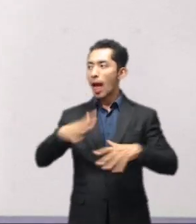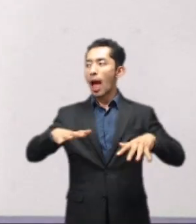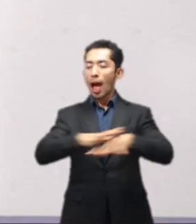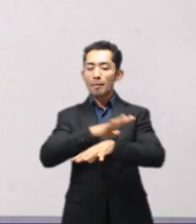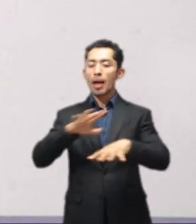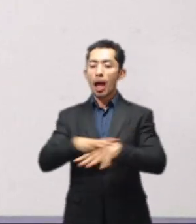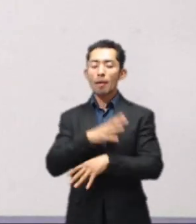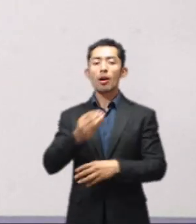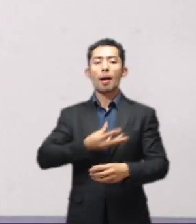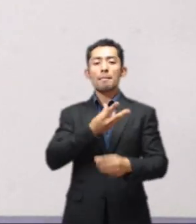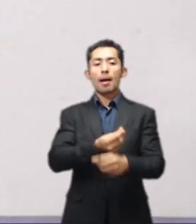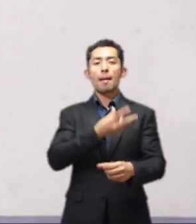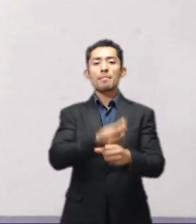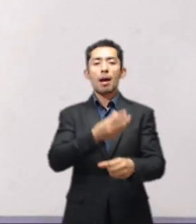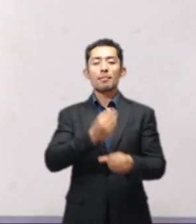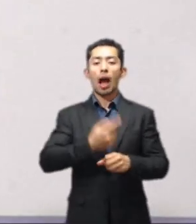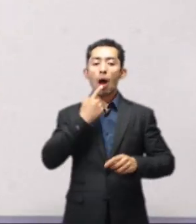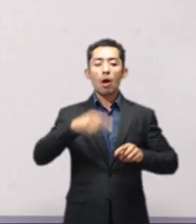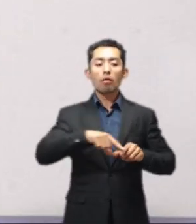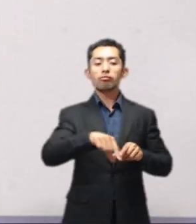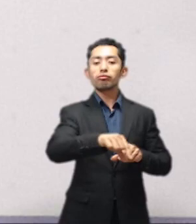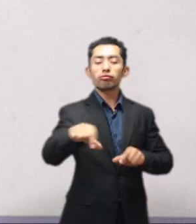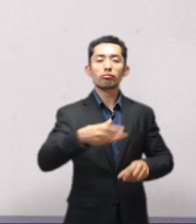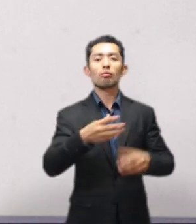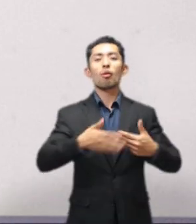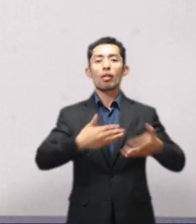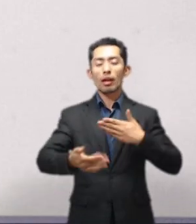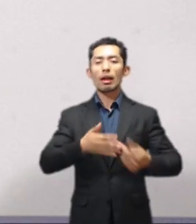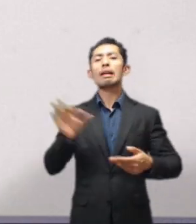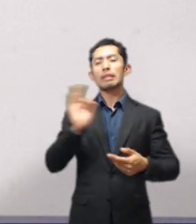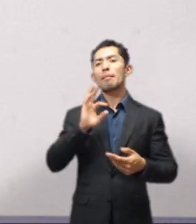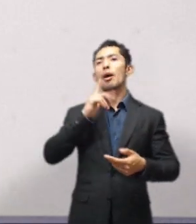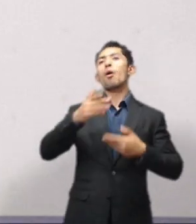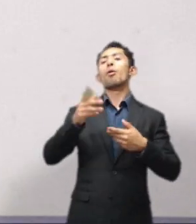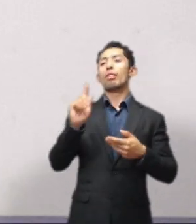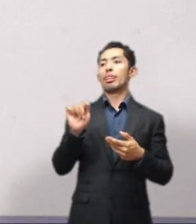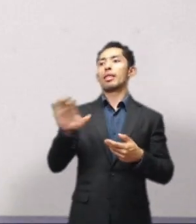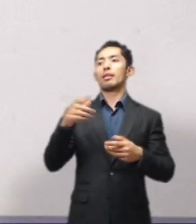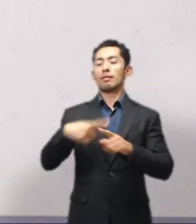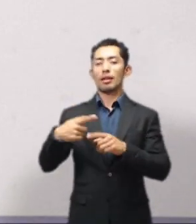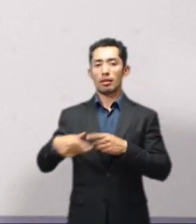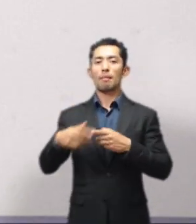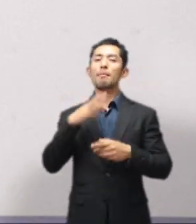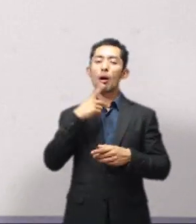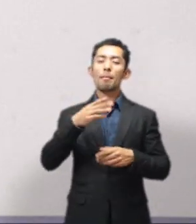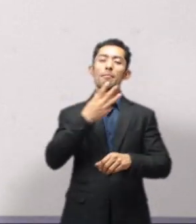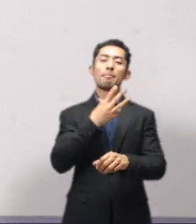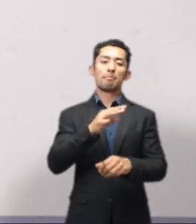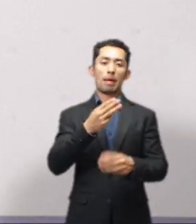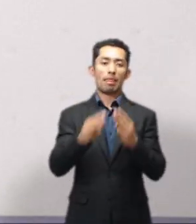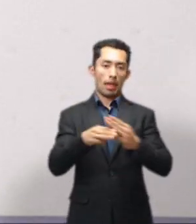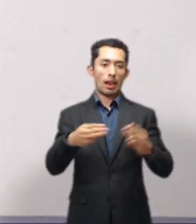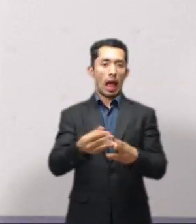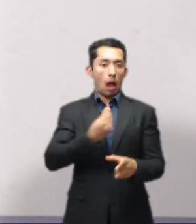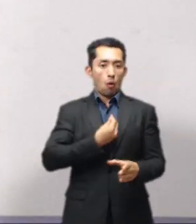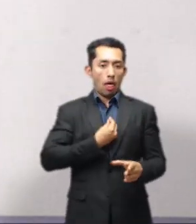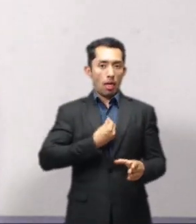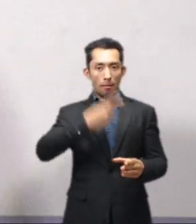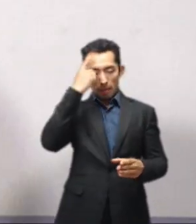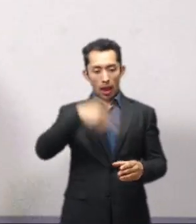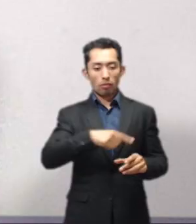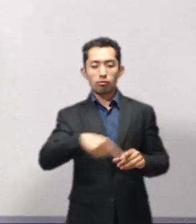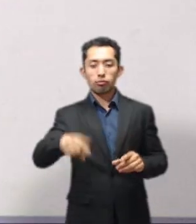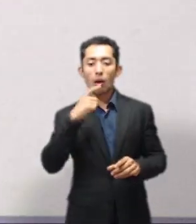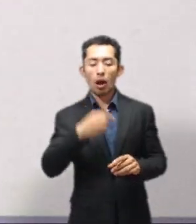reparar Pues por tuberías nueva tal vez apostándole a las nuevas tecnologías un material que sea más duradero para Pues que dure mucho más